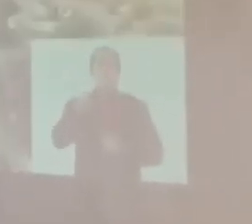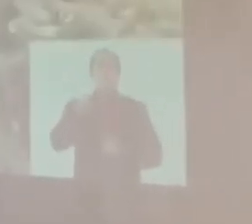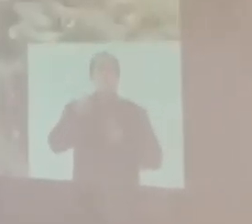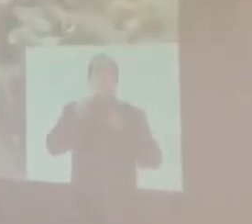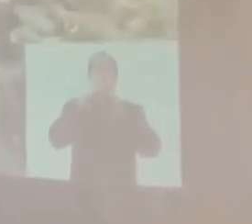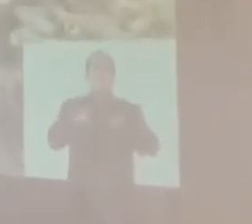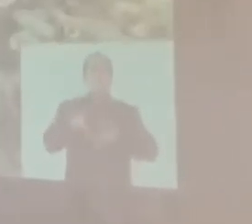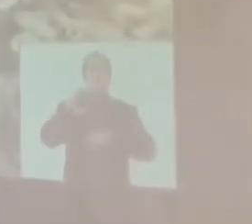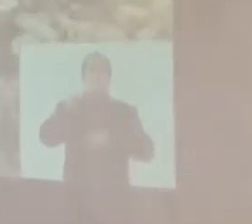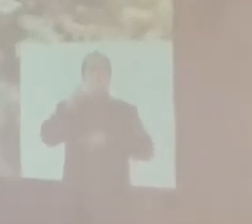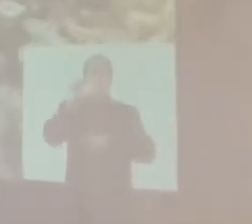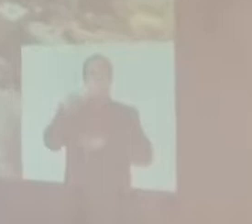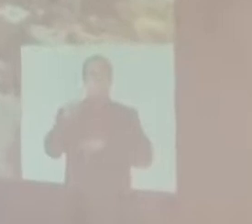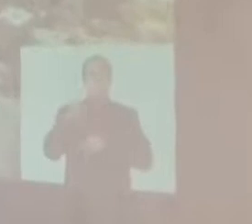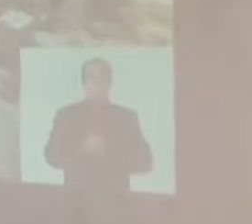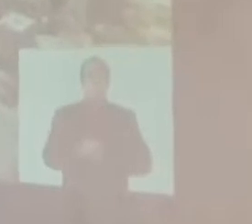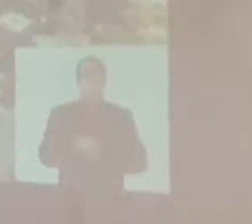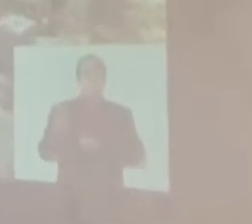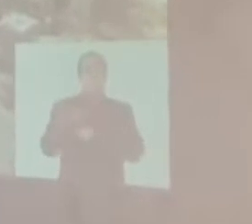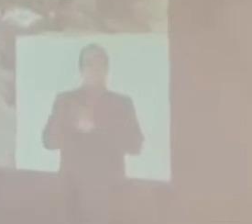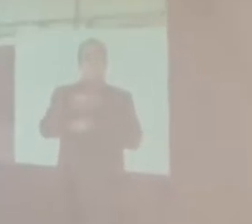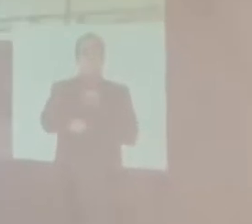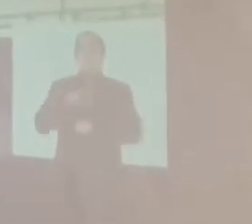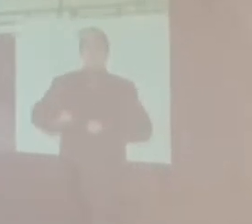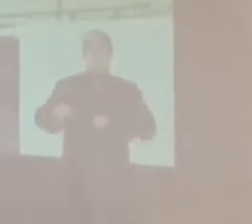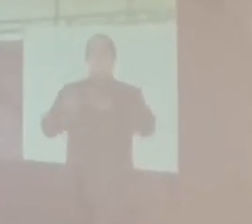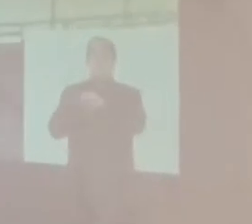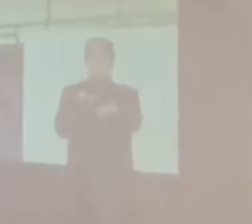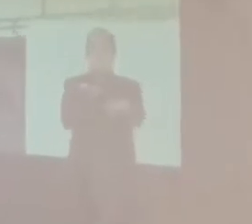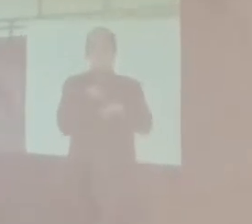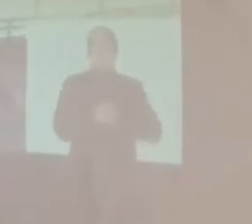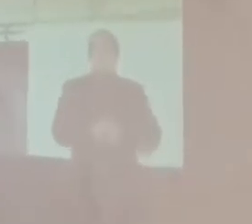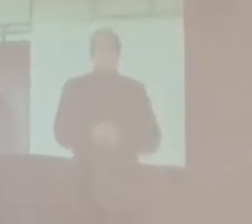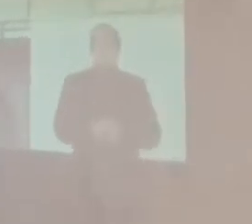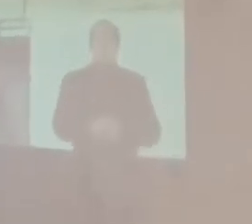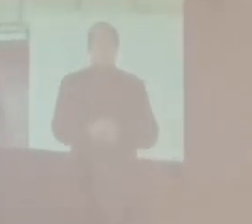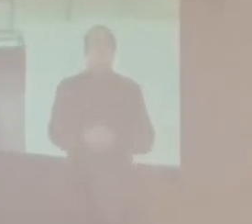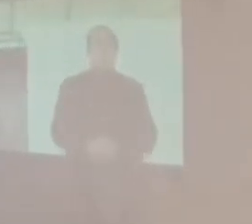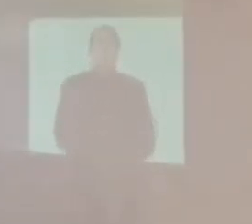para beneficio de la mitad de la alcaldía de Coajimalpa. Hemos dado